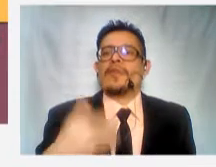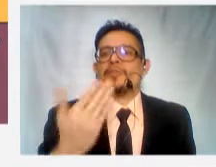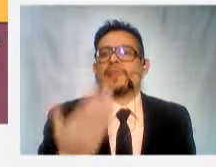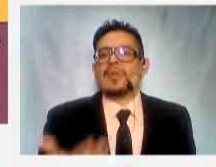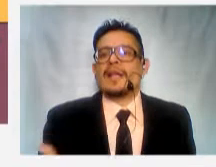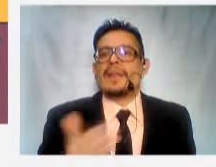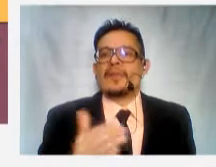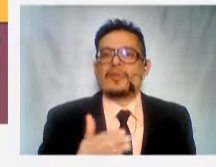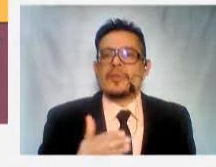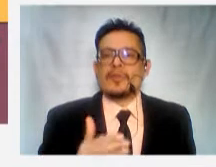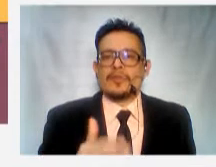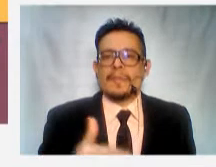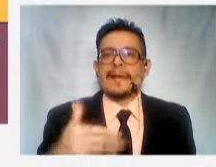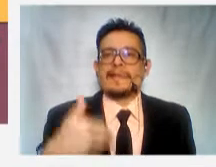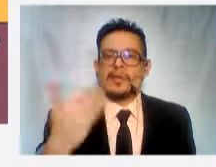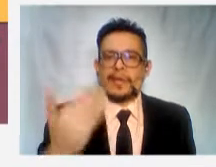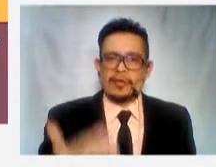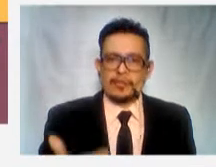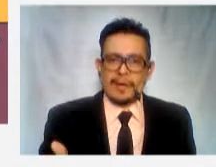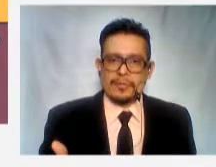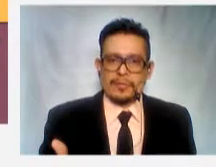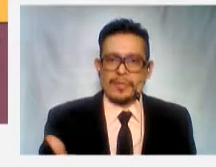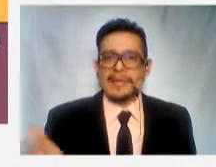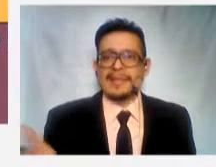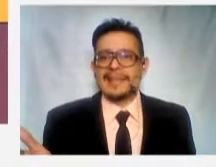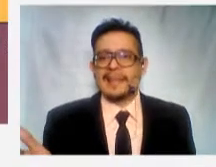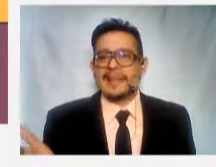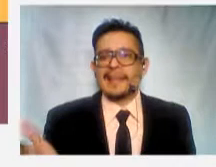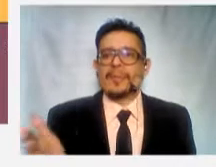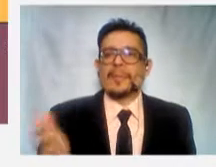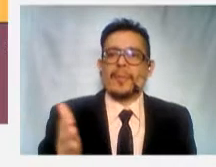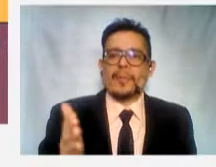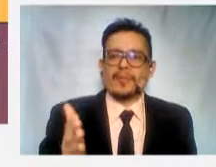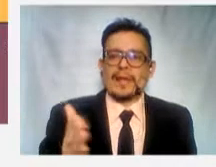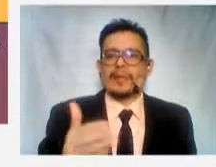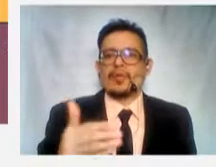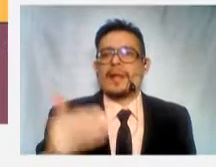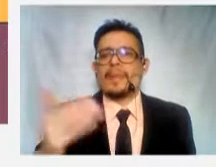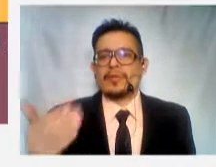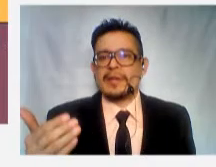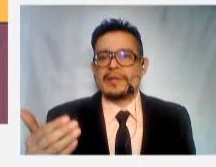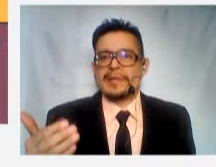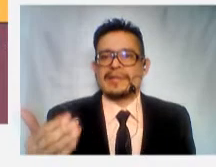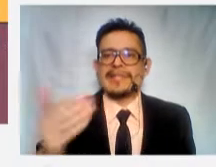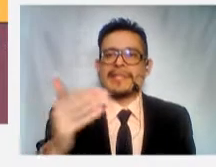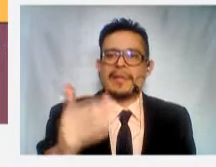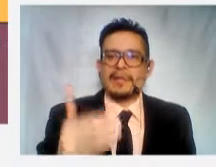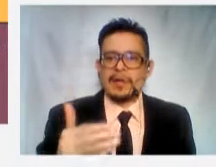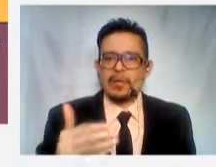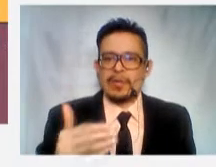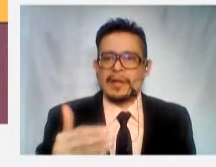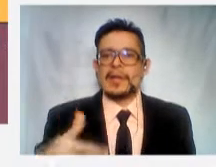los derechos sexuales y reproductivos son parte de los derechos humanos es decir que son propios a todas las personas sin